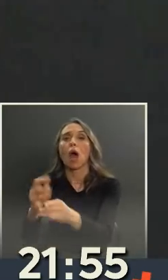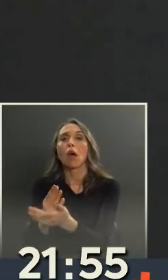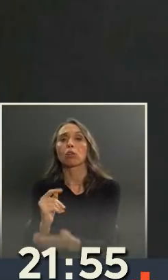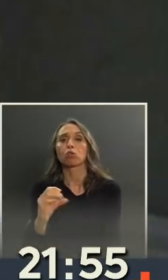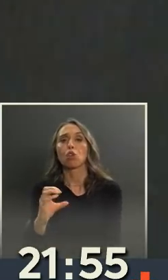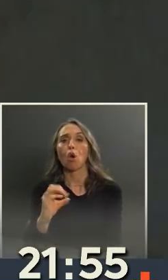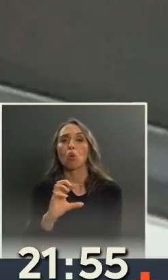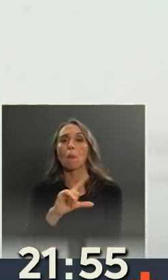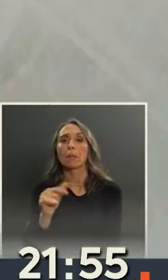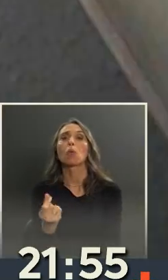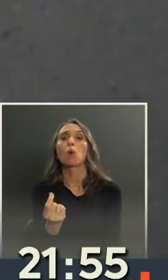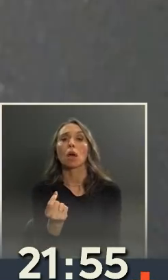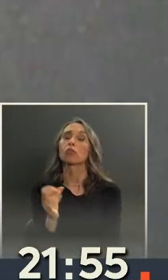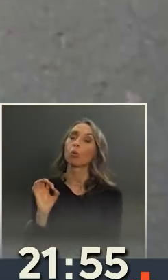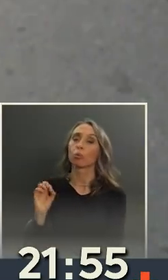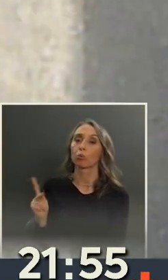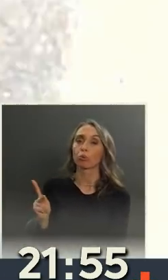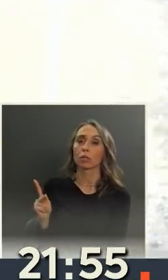Ok.